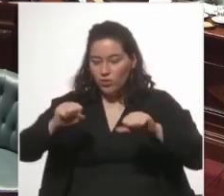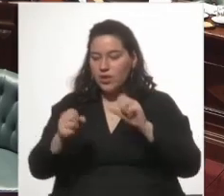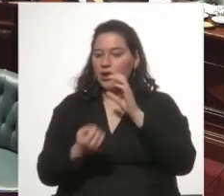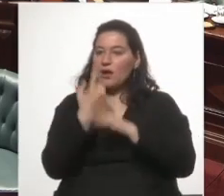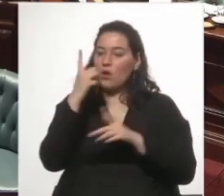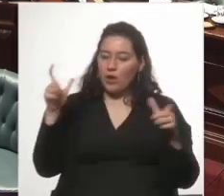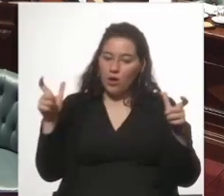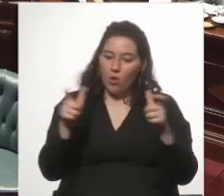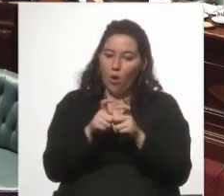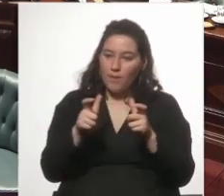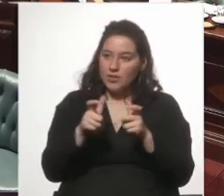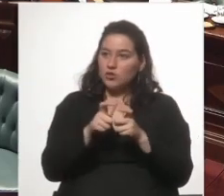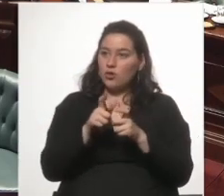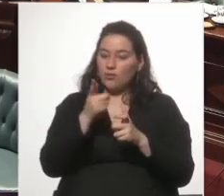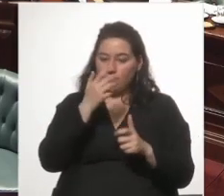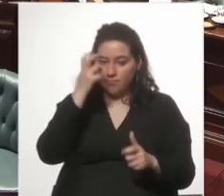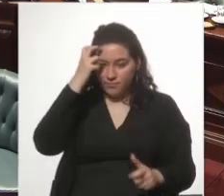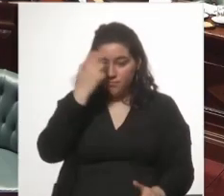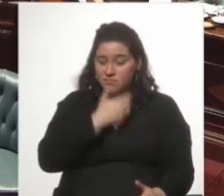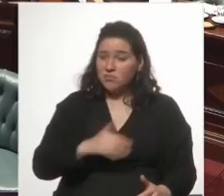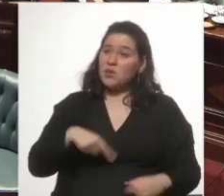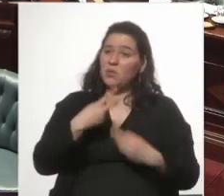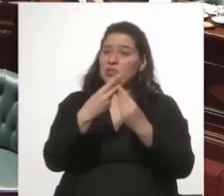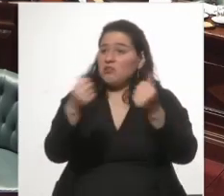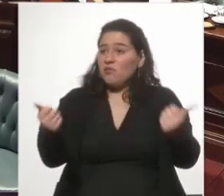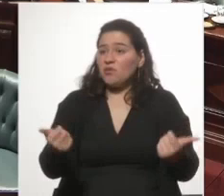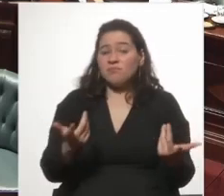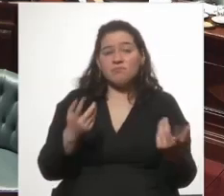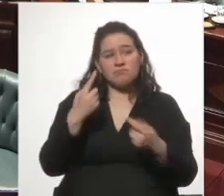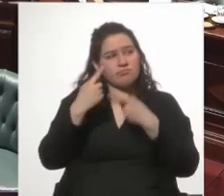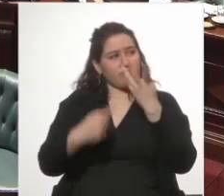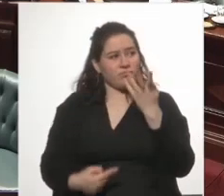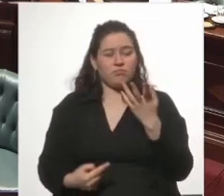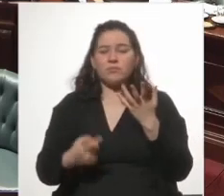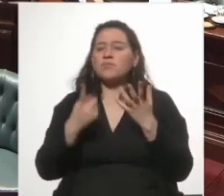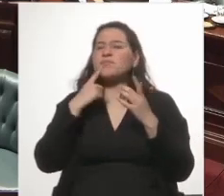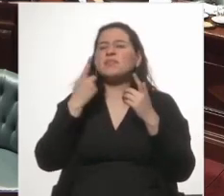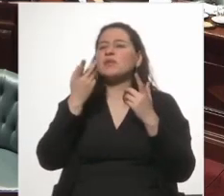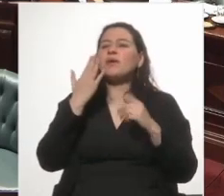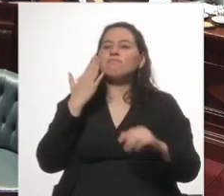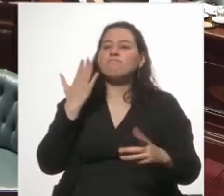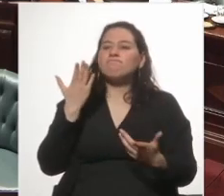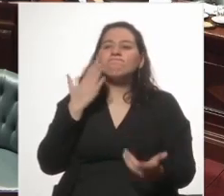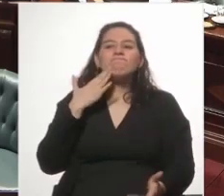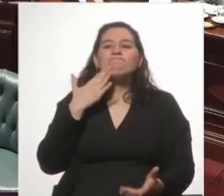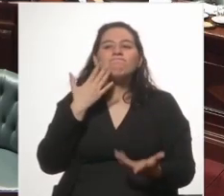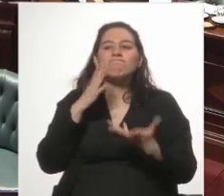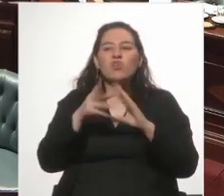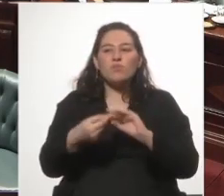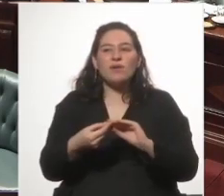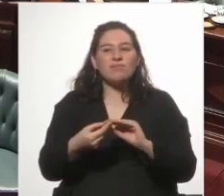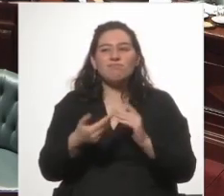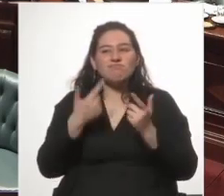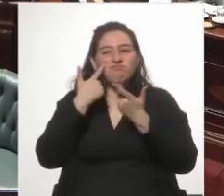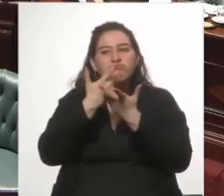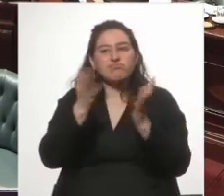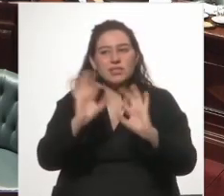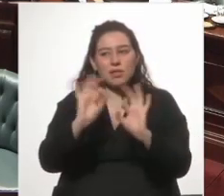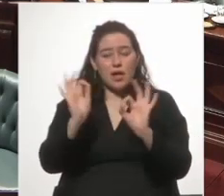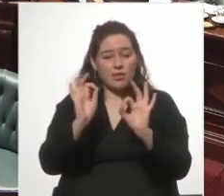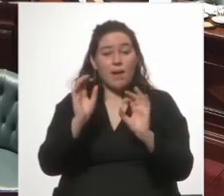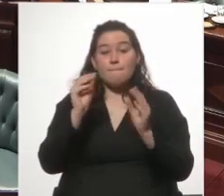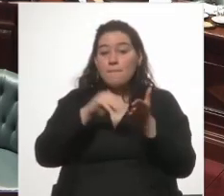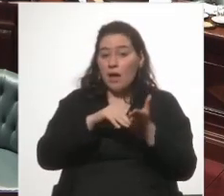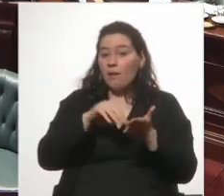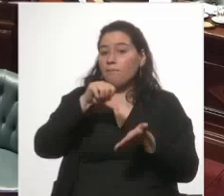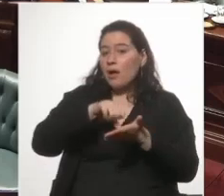por el presidente Vázquez que luego se disolvió, etc. La mascarada es evidente. Para colmo del males, el país entero ha sido testigo